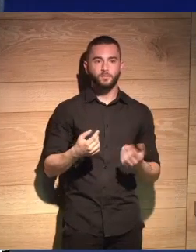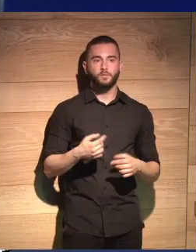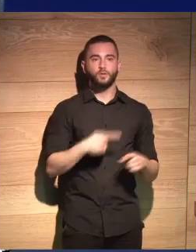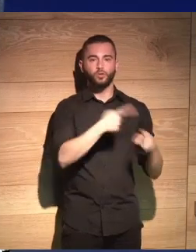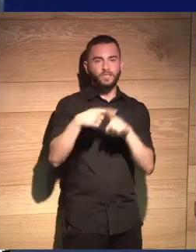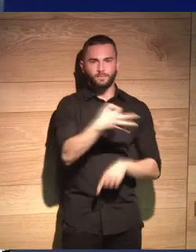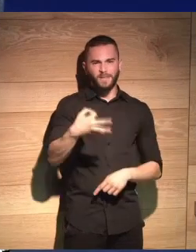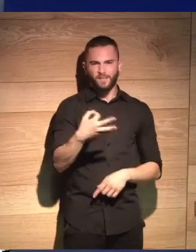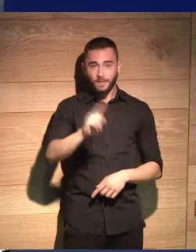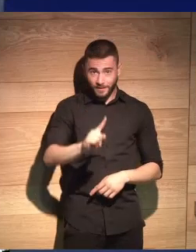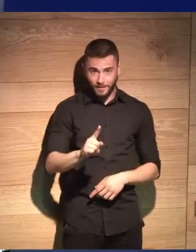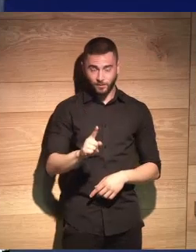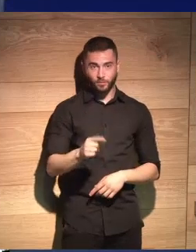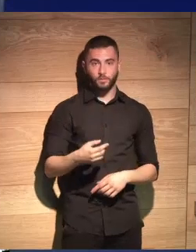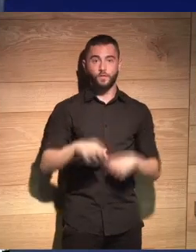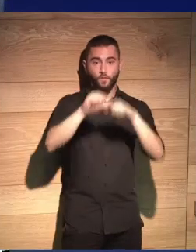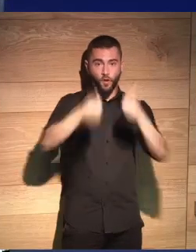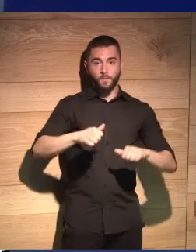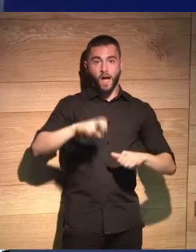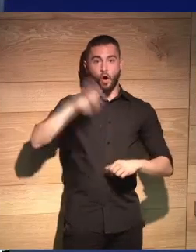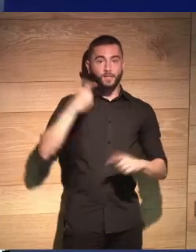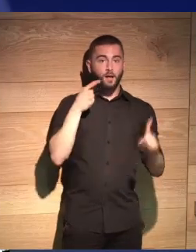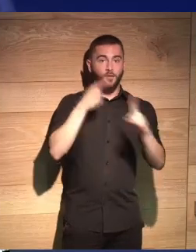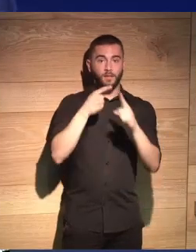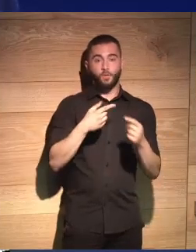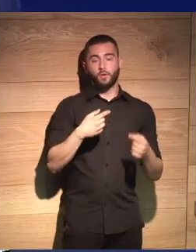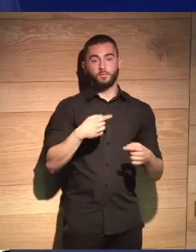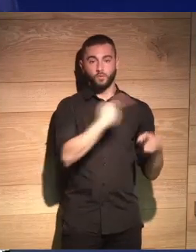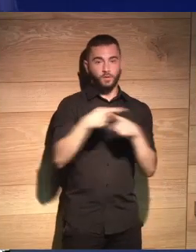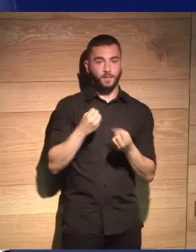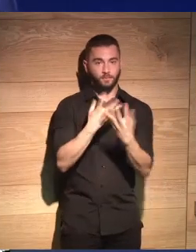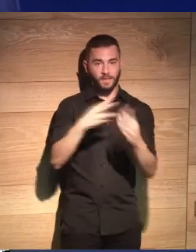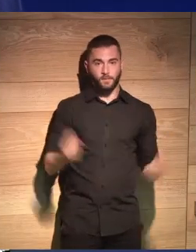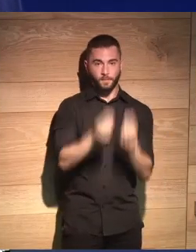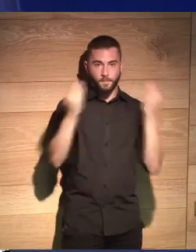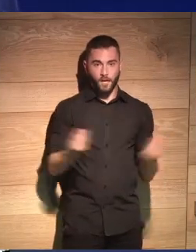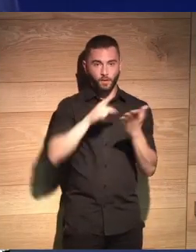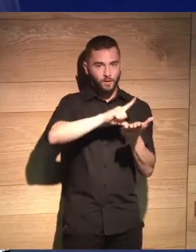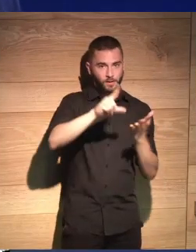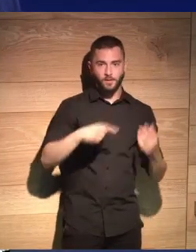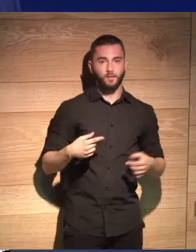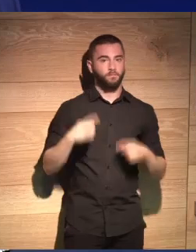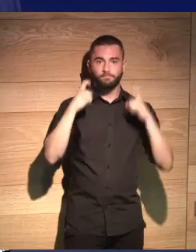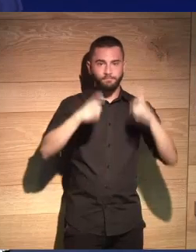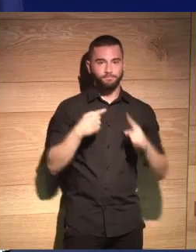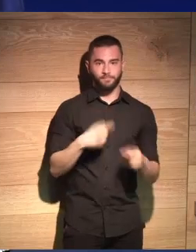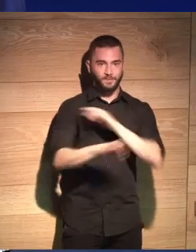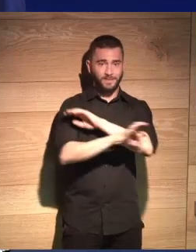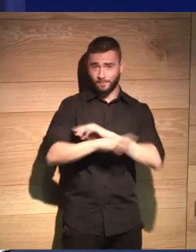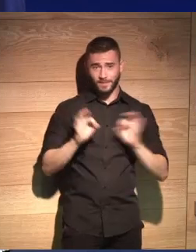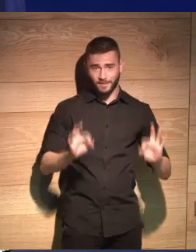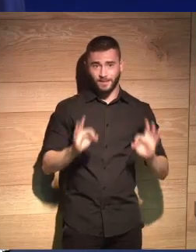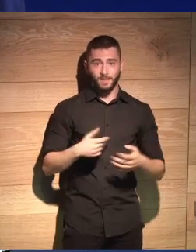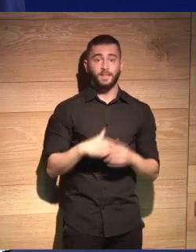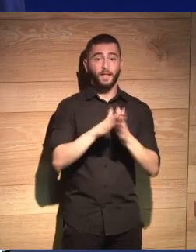conciencia de que hay otra manera de mejor decir las cosas, está también el ejercicio literario, ¿no? Proust decía que las